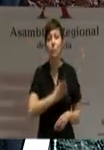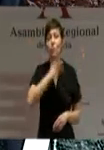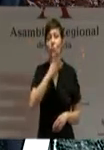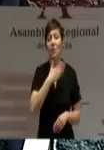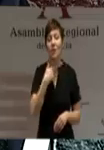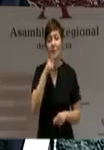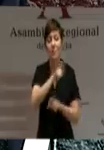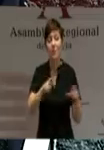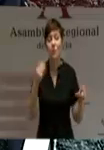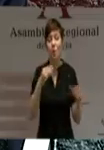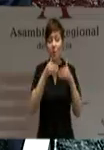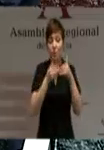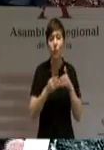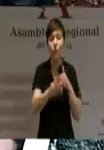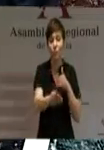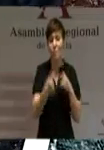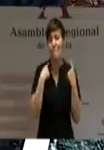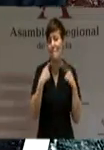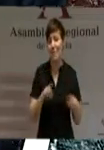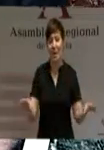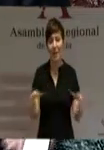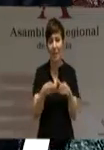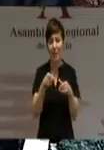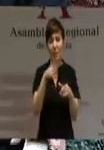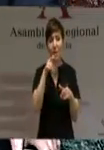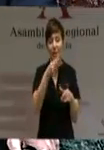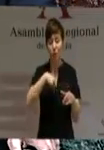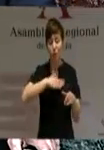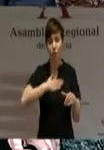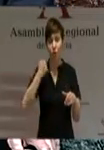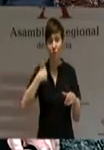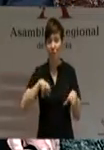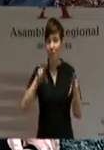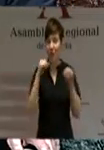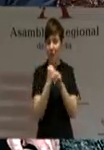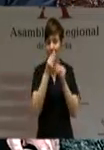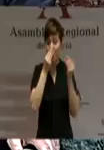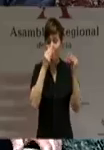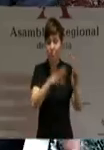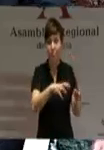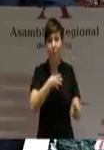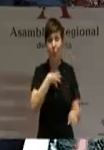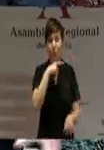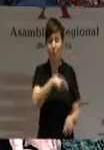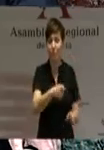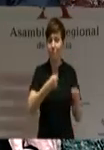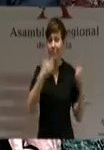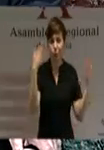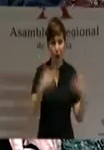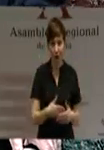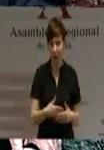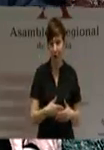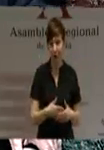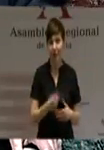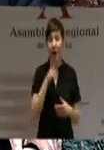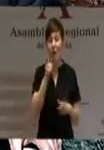futuras que son las llamadas a relevarnos para tirar del carro de esta región. Sin embargo, nos encontramos con la dura realidad de más alumnos por